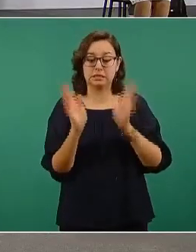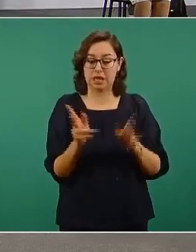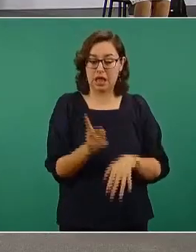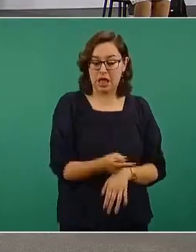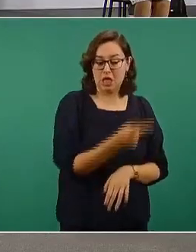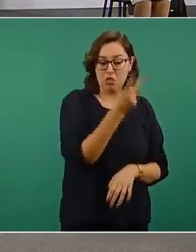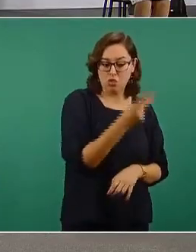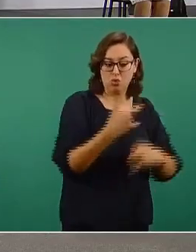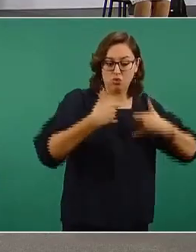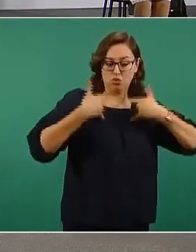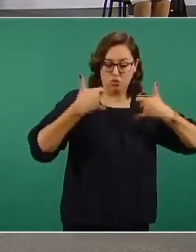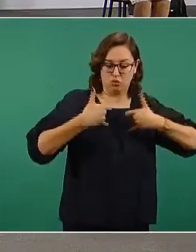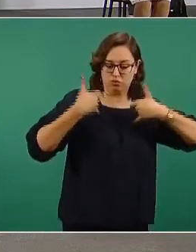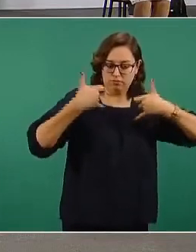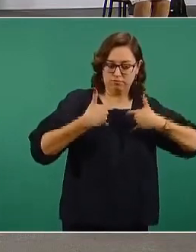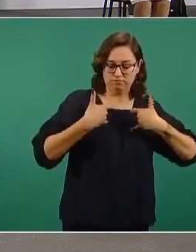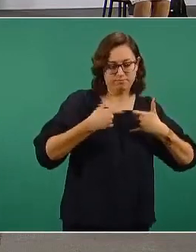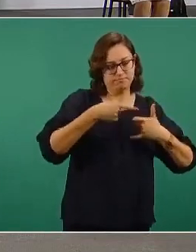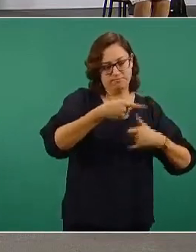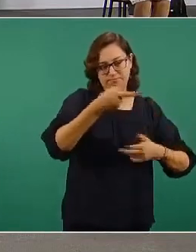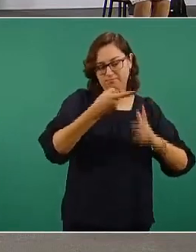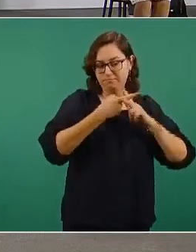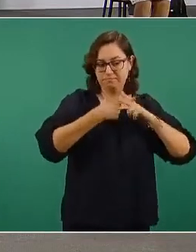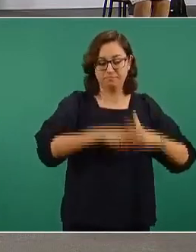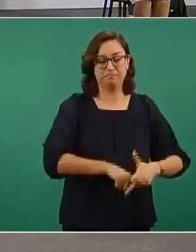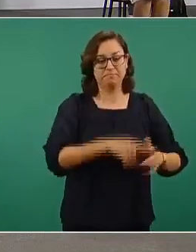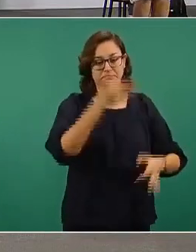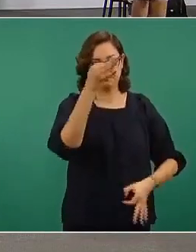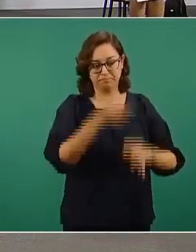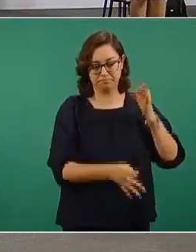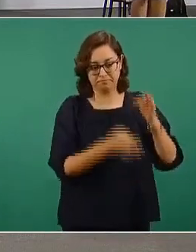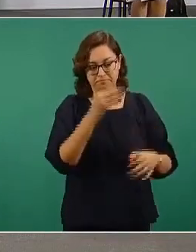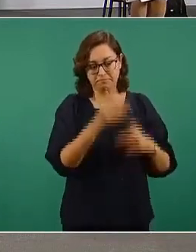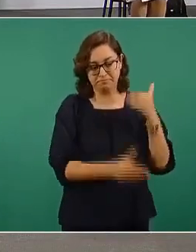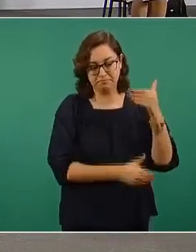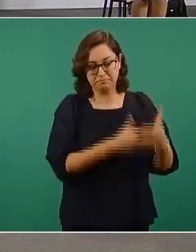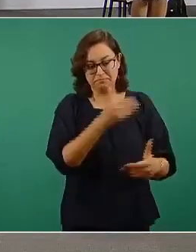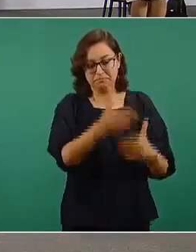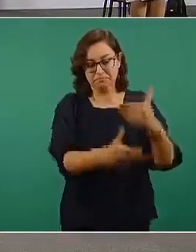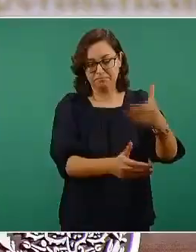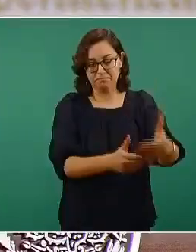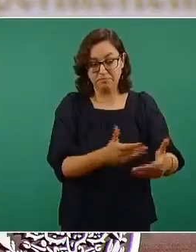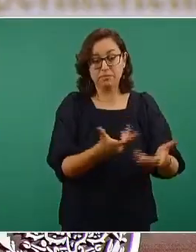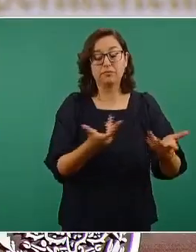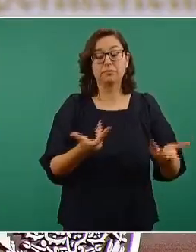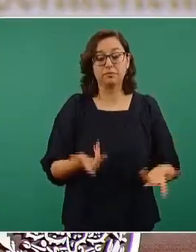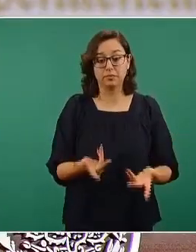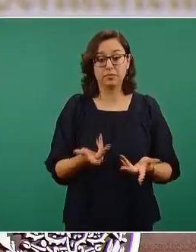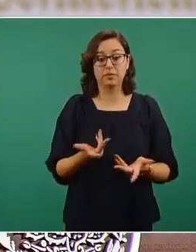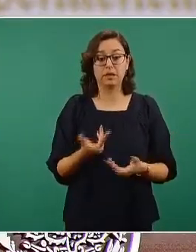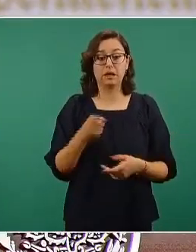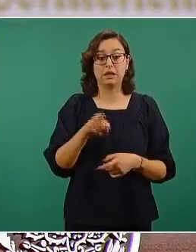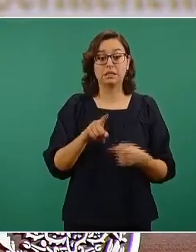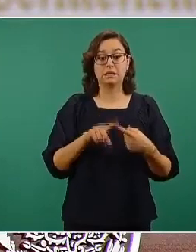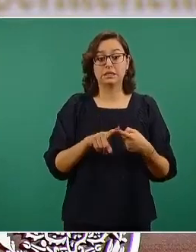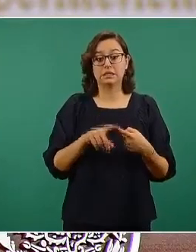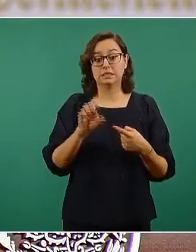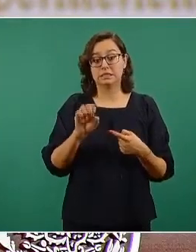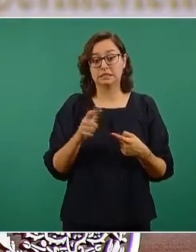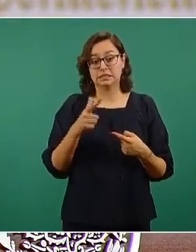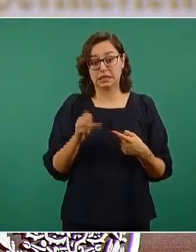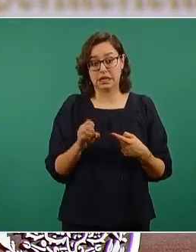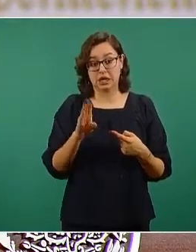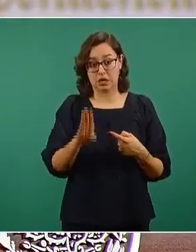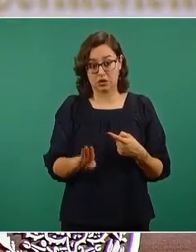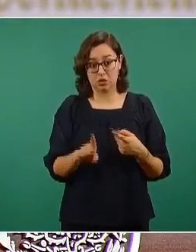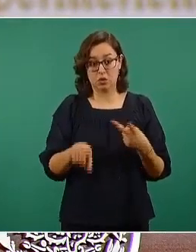vinculados a proceso y las autoridades han dado atención y seguimiento al proceso. Son, por supuesto, la Secretaría de Gobernación,